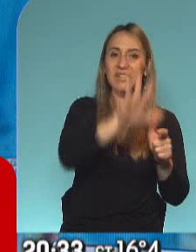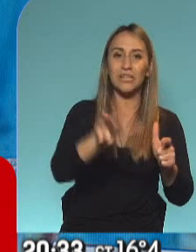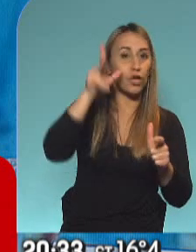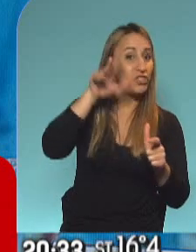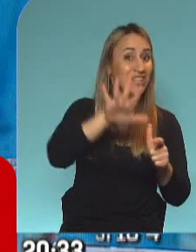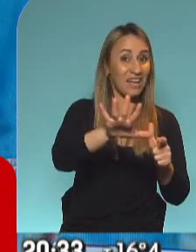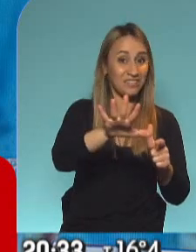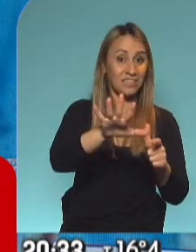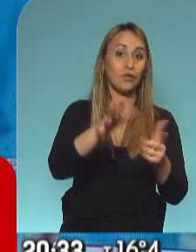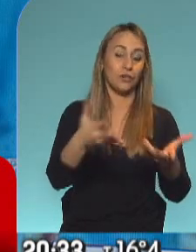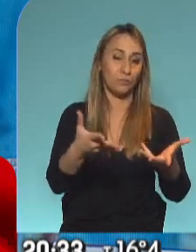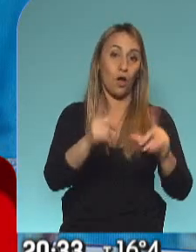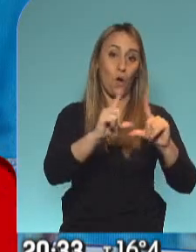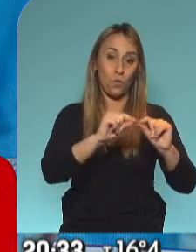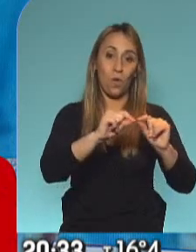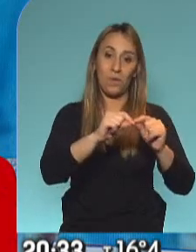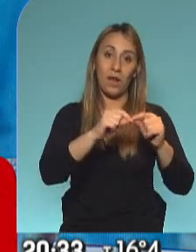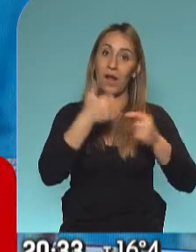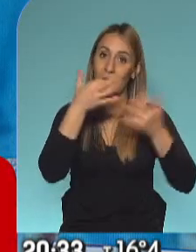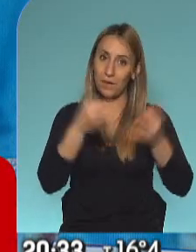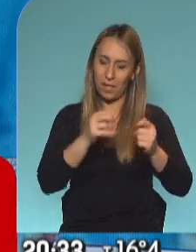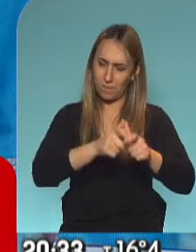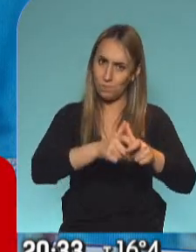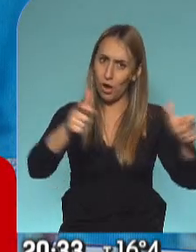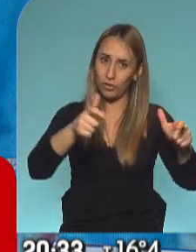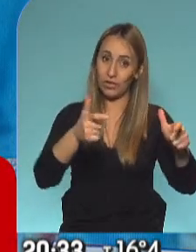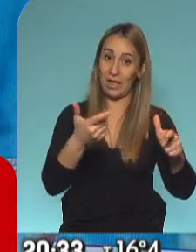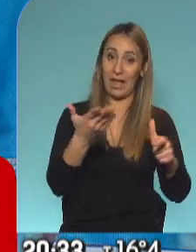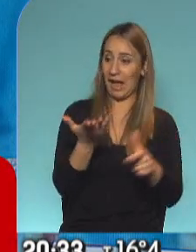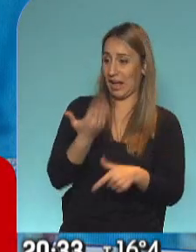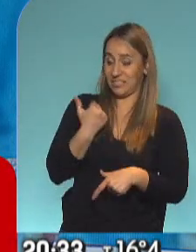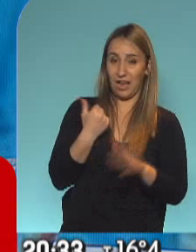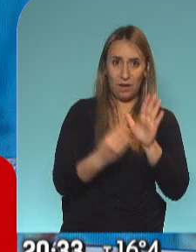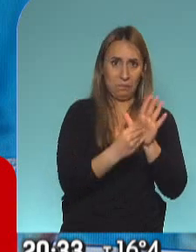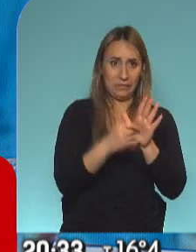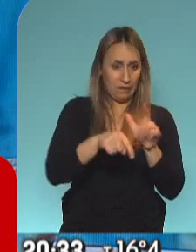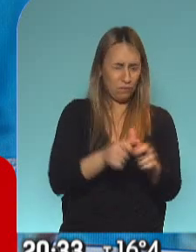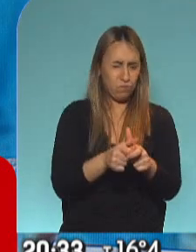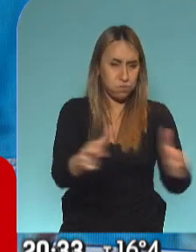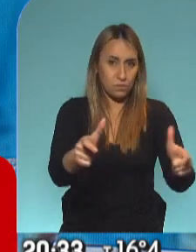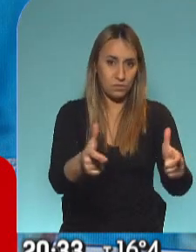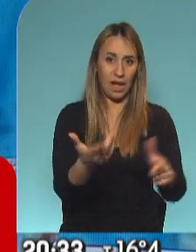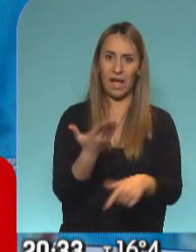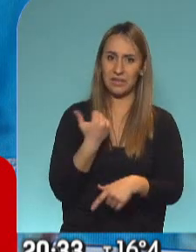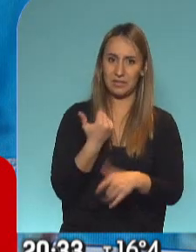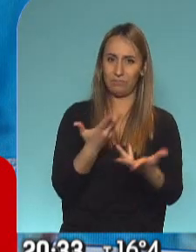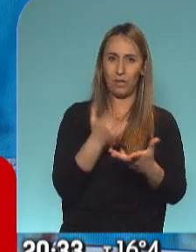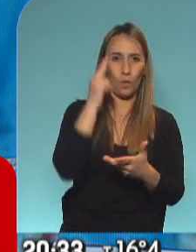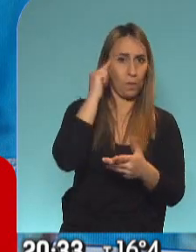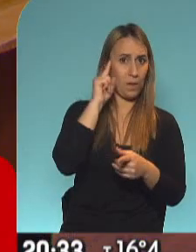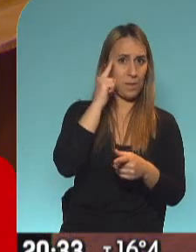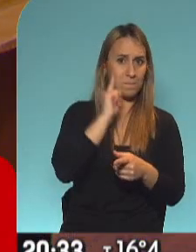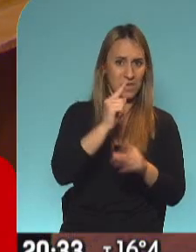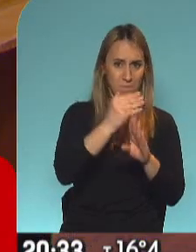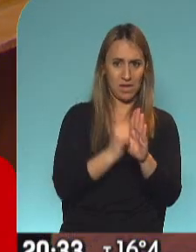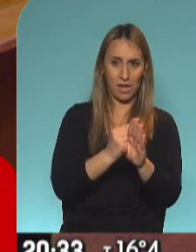12.585, una cifra claramente superior a la que teníamos ayer, que era menor de 9.000. Sí. Vamos